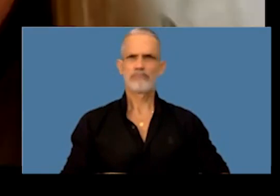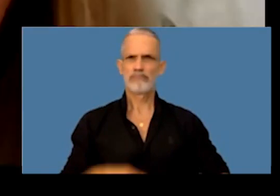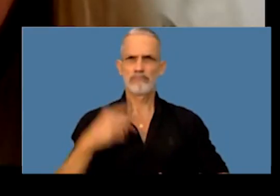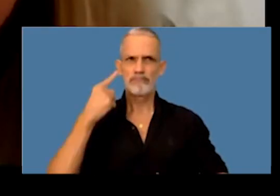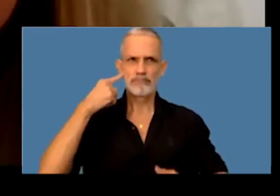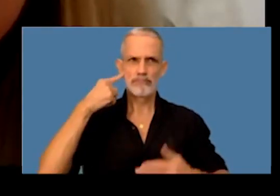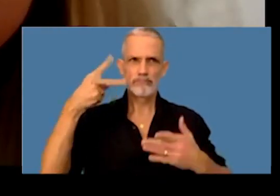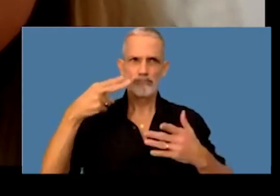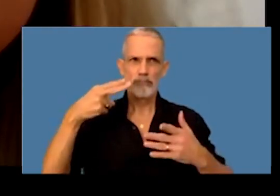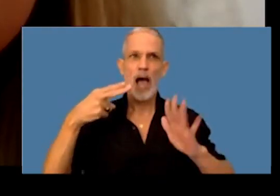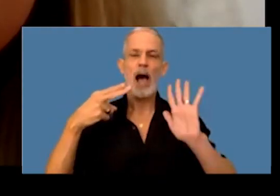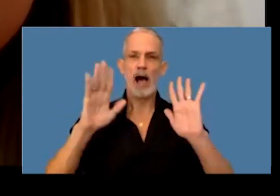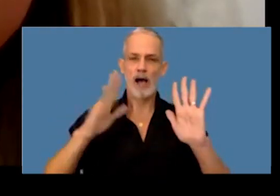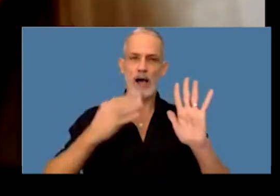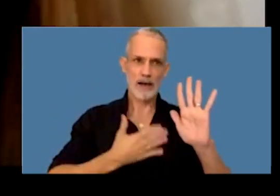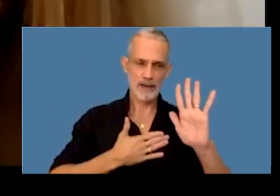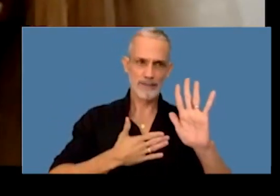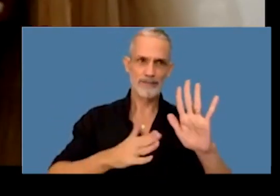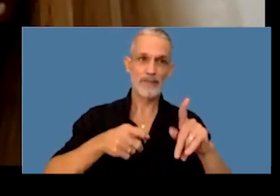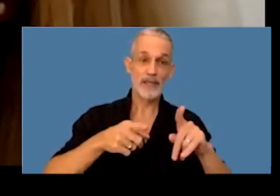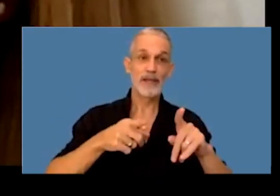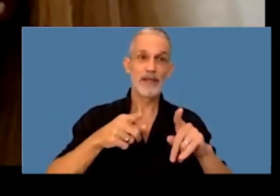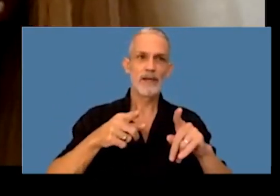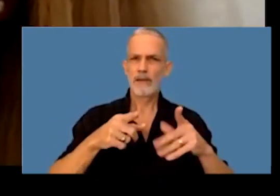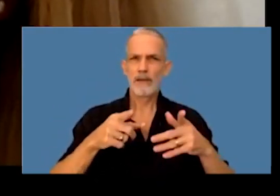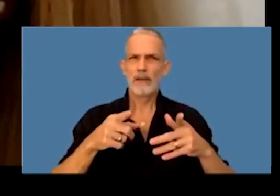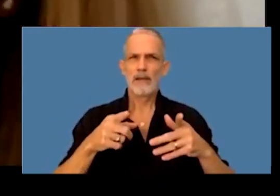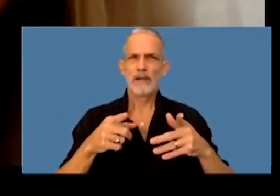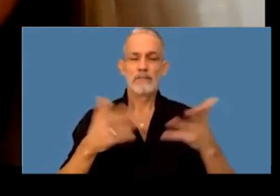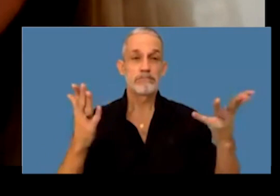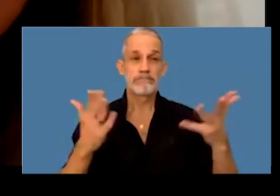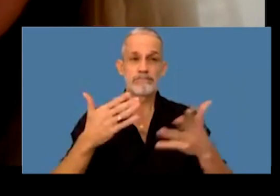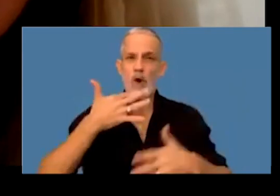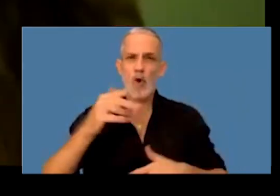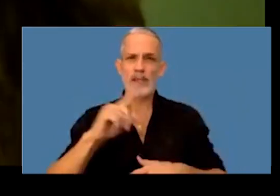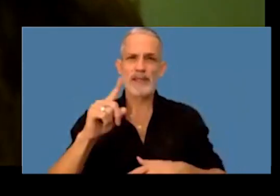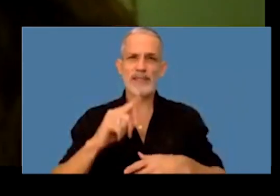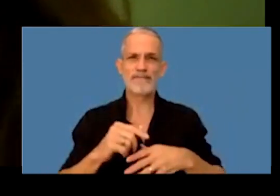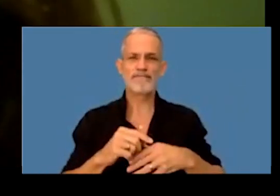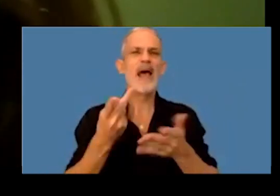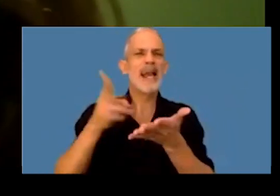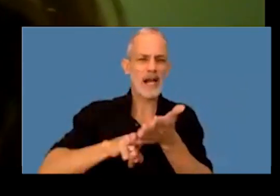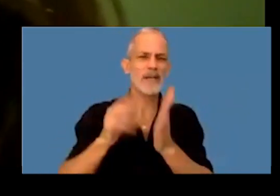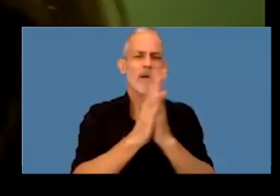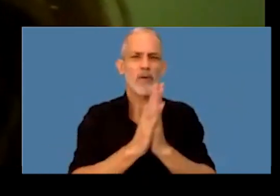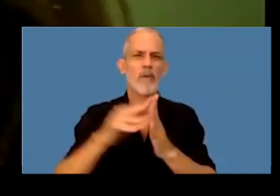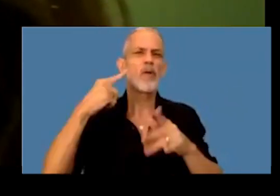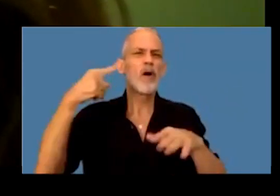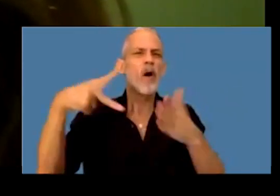Una pregunta. Si se pierde solo el troquelado completo. Ay, repetí la RO porque se entrecortó.